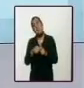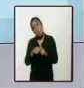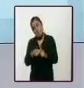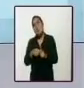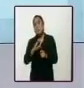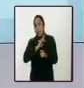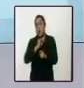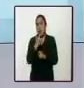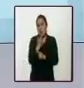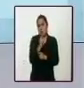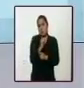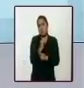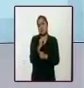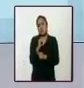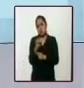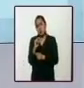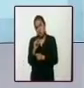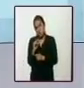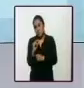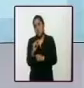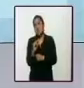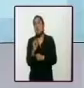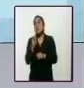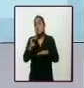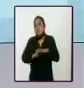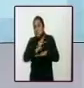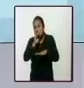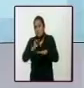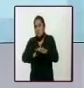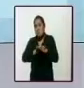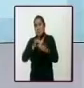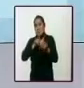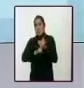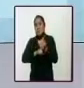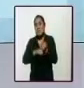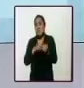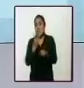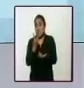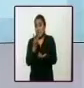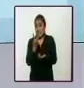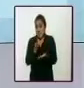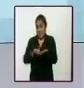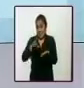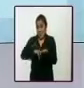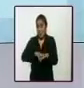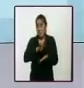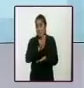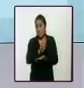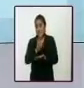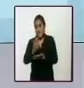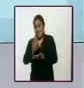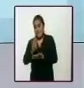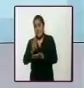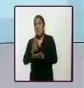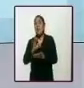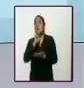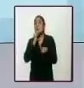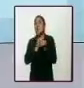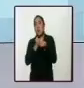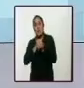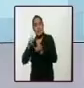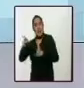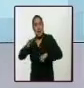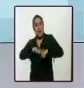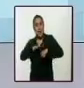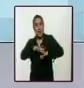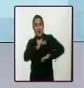con todo, que esto es importante, la calificación crediticia de México en BBB+, que se suma a la que anunció Fitch Ratings